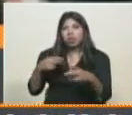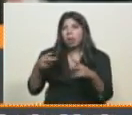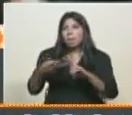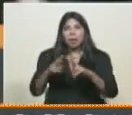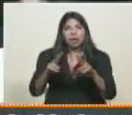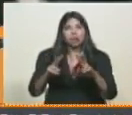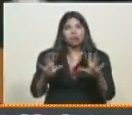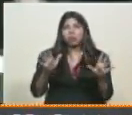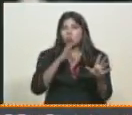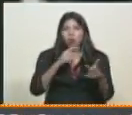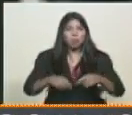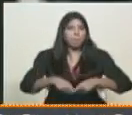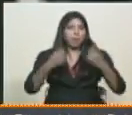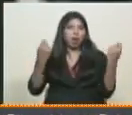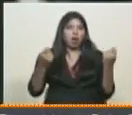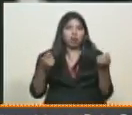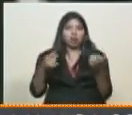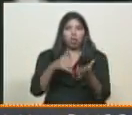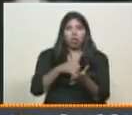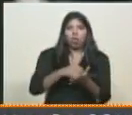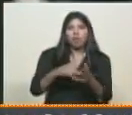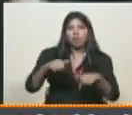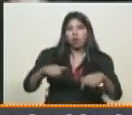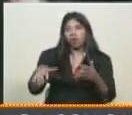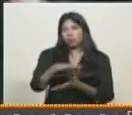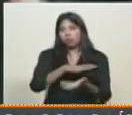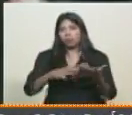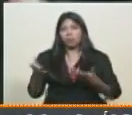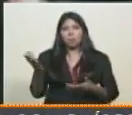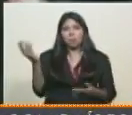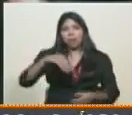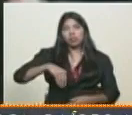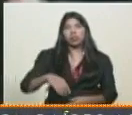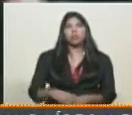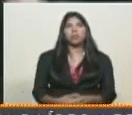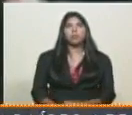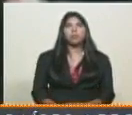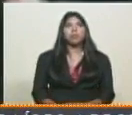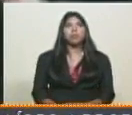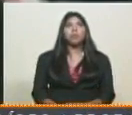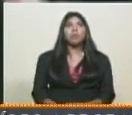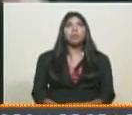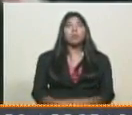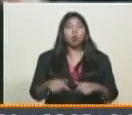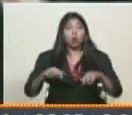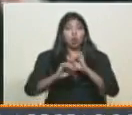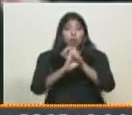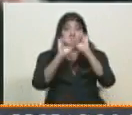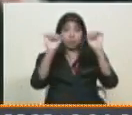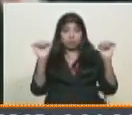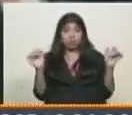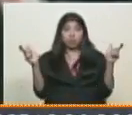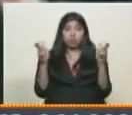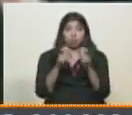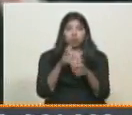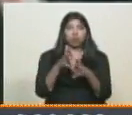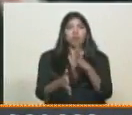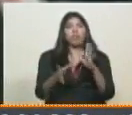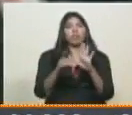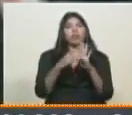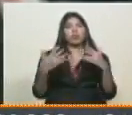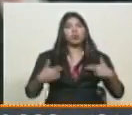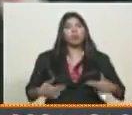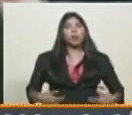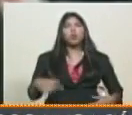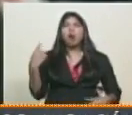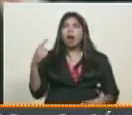de nuestro pueblo hoy mismo en la mañana el alto comisionado para los derechos humanos hizo referencia a supuestos informes